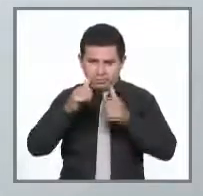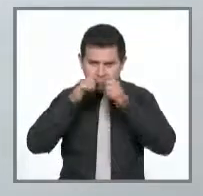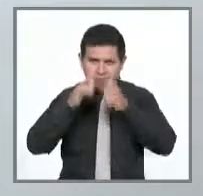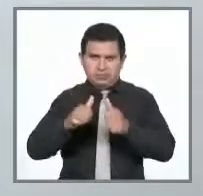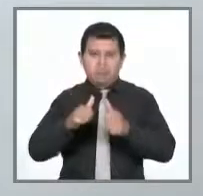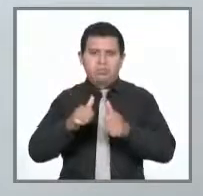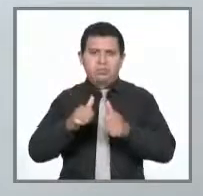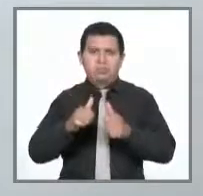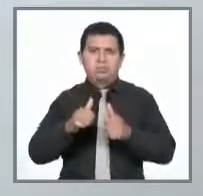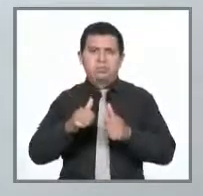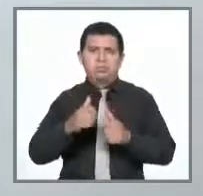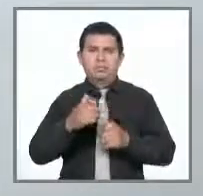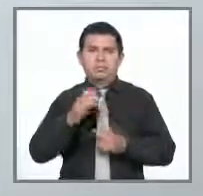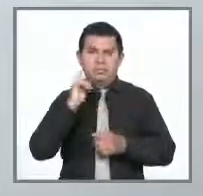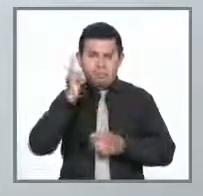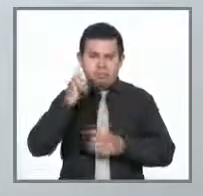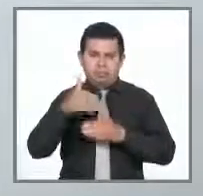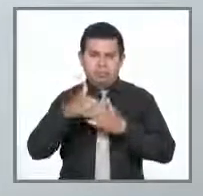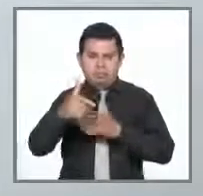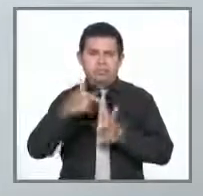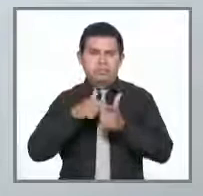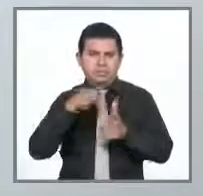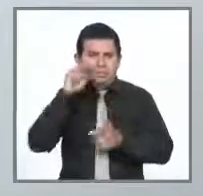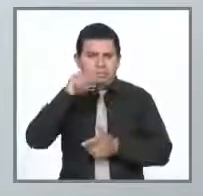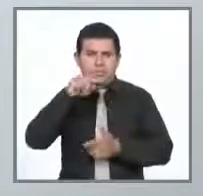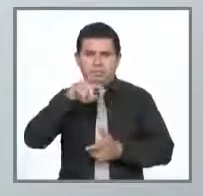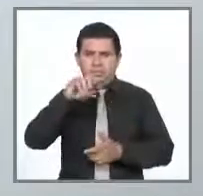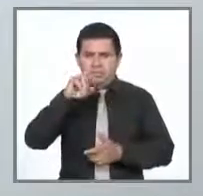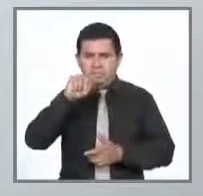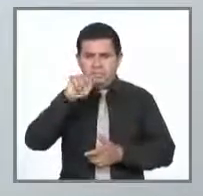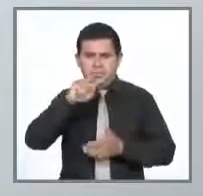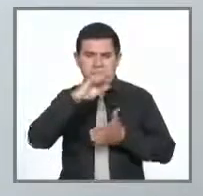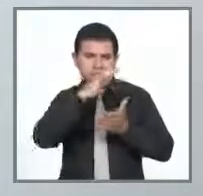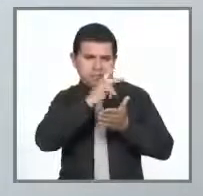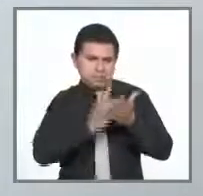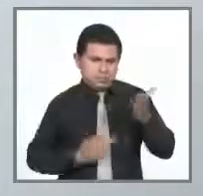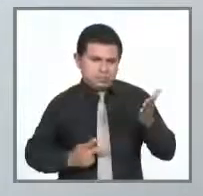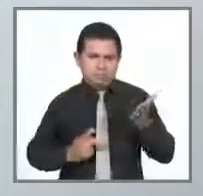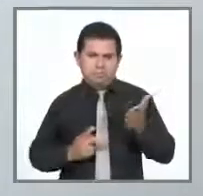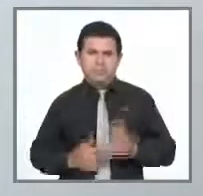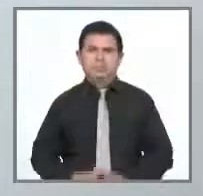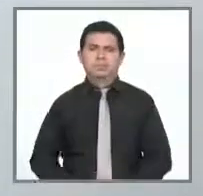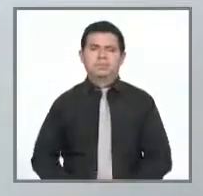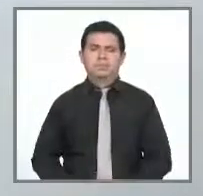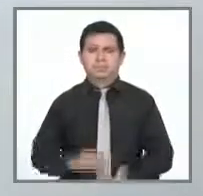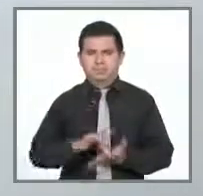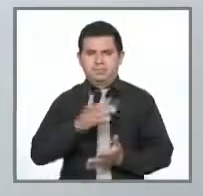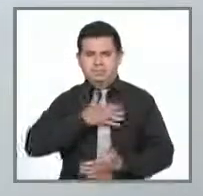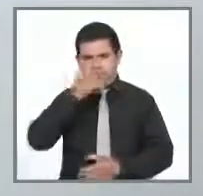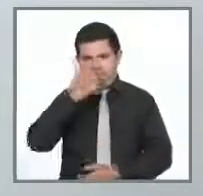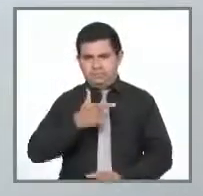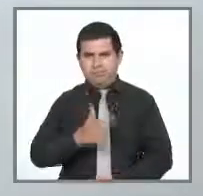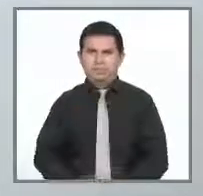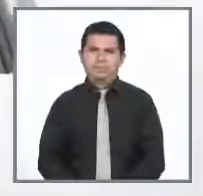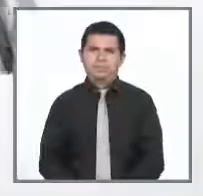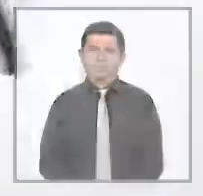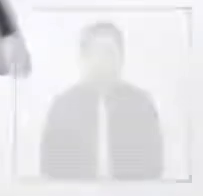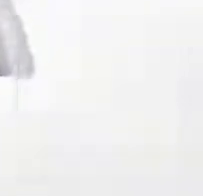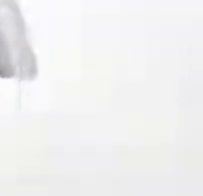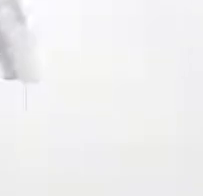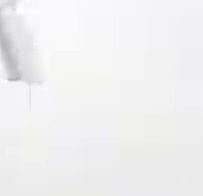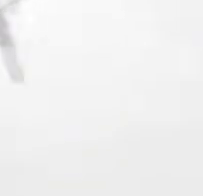por habernos acompañado las y los invitamos a continuar con la programación de la corporación guaje que añade radio y televisión muy buenas noches